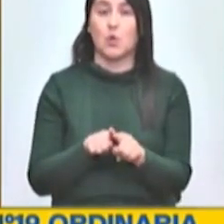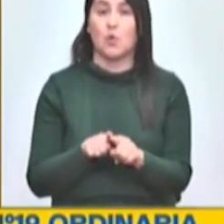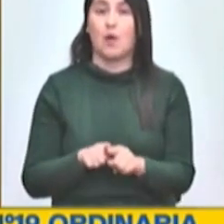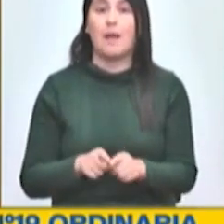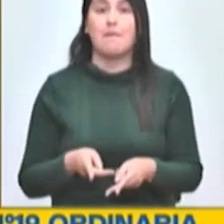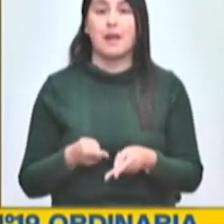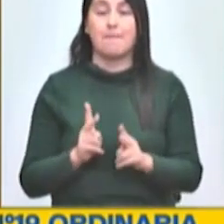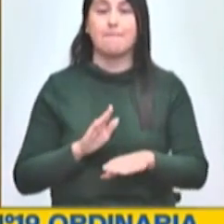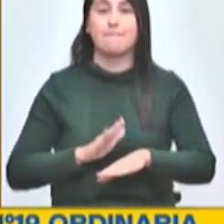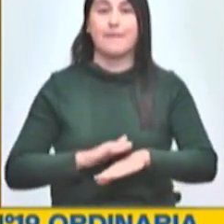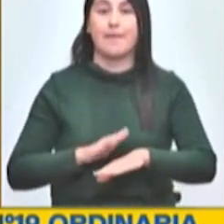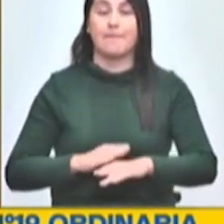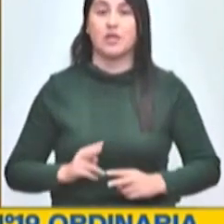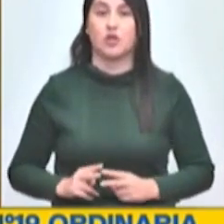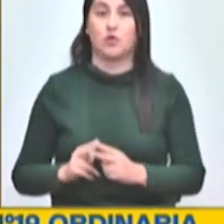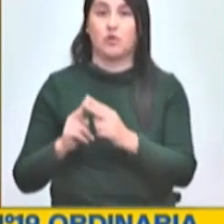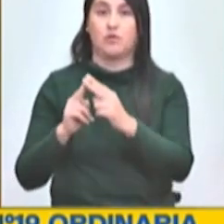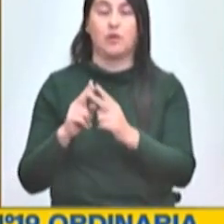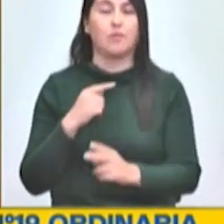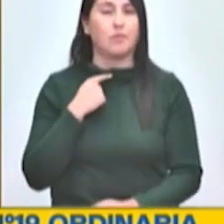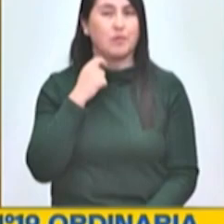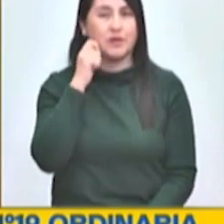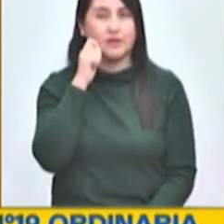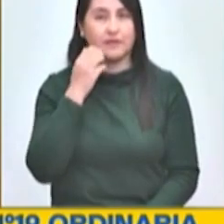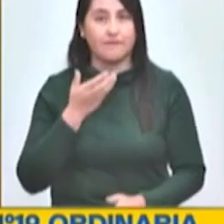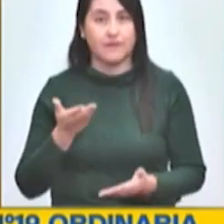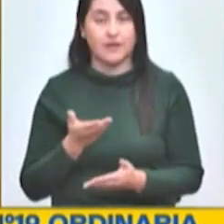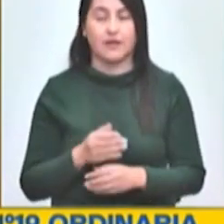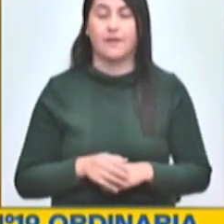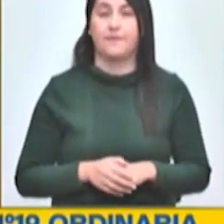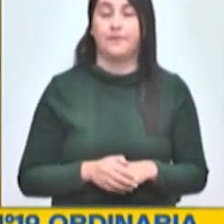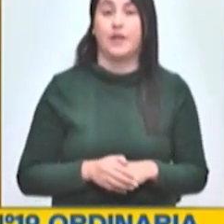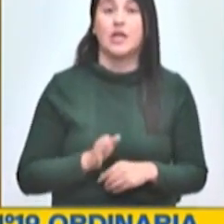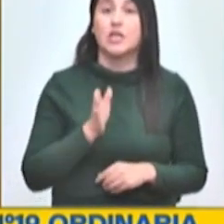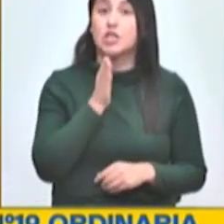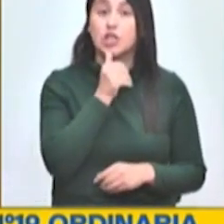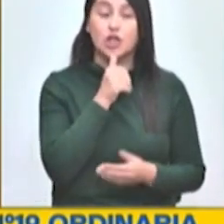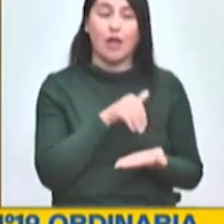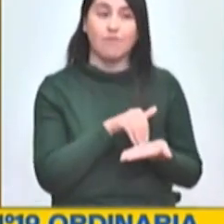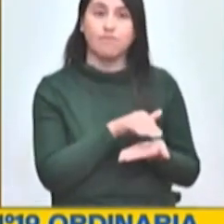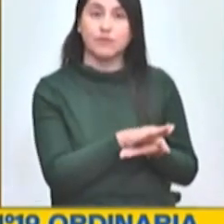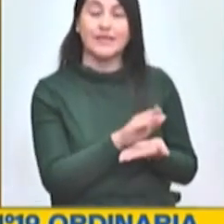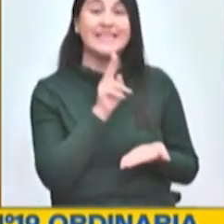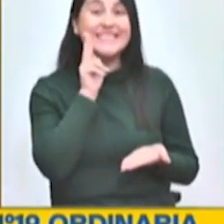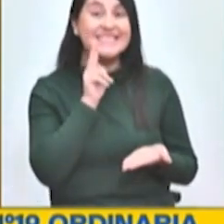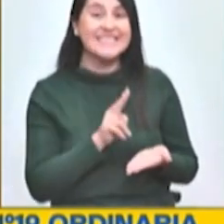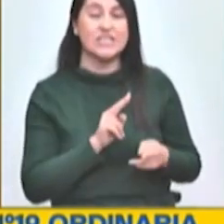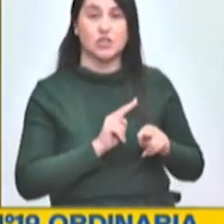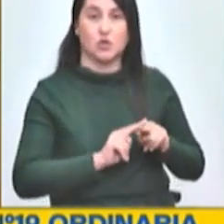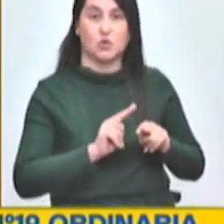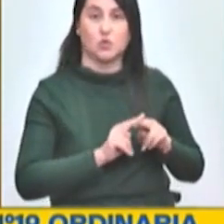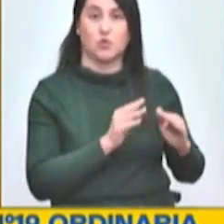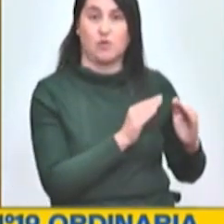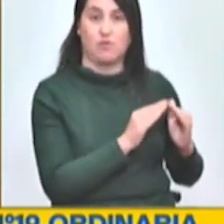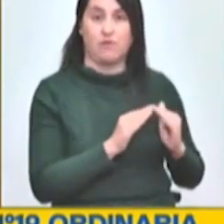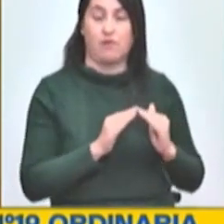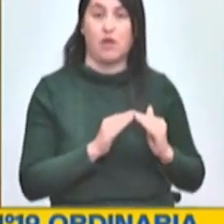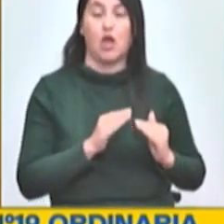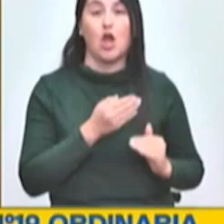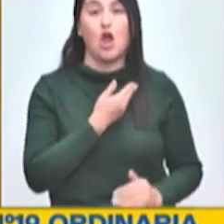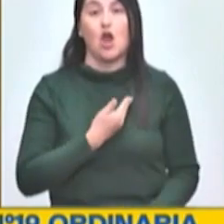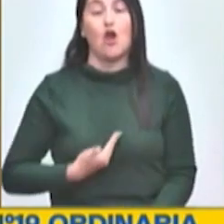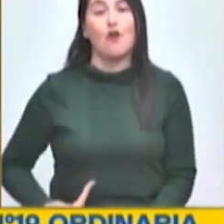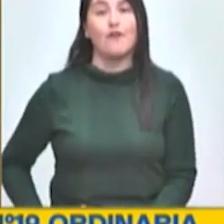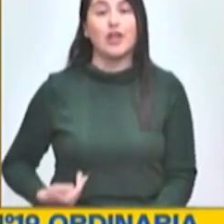de edificación Qué significa esto que si no habrá desalojo sin solución habitacional lo que el gobierno está diciendo